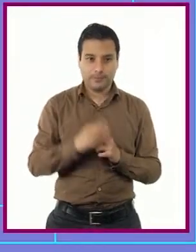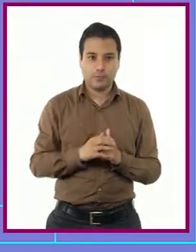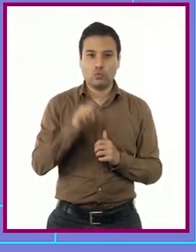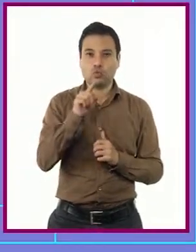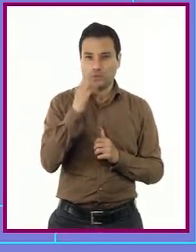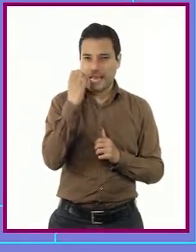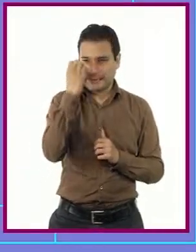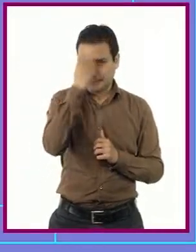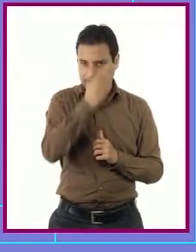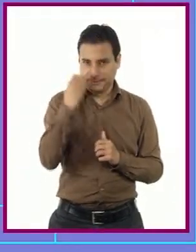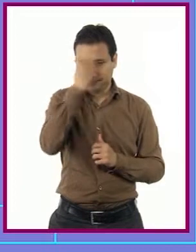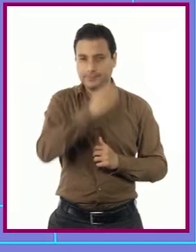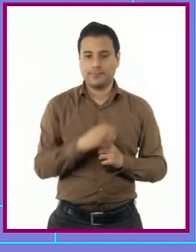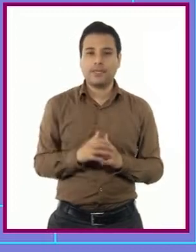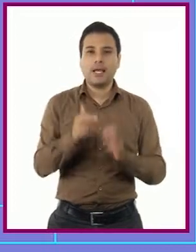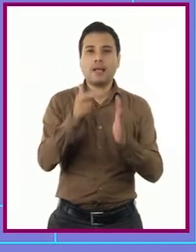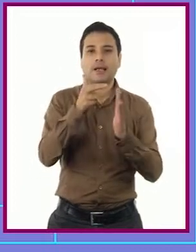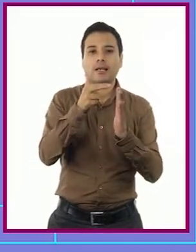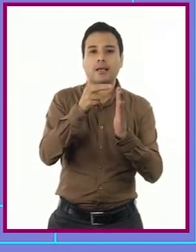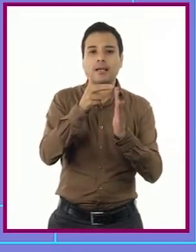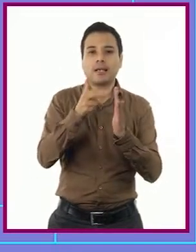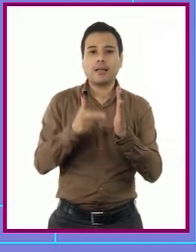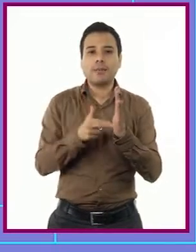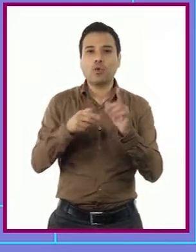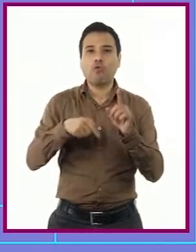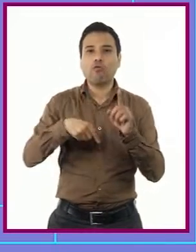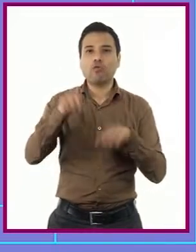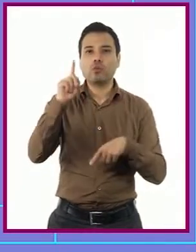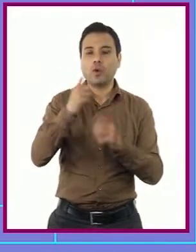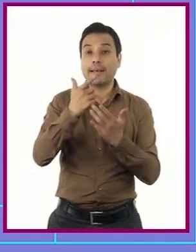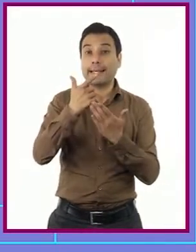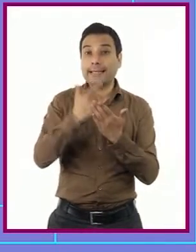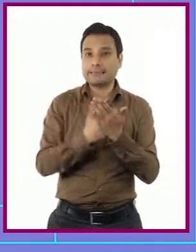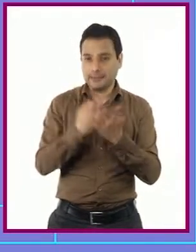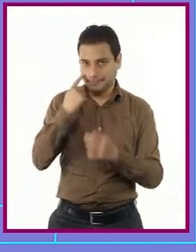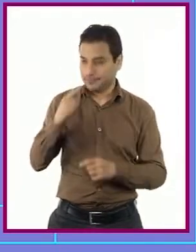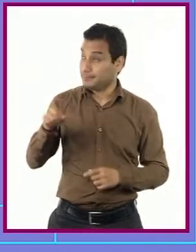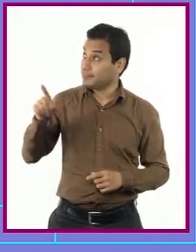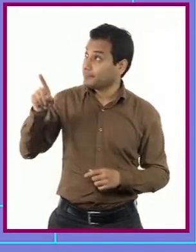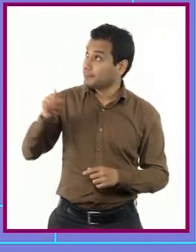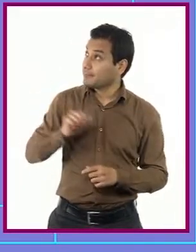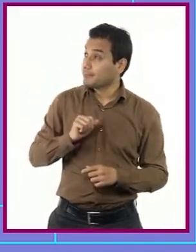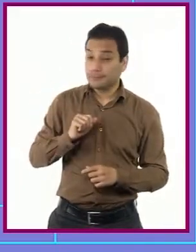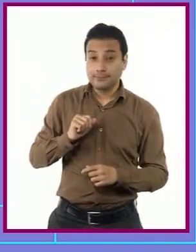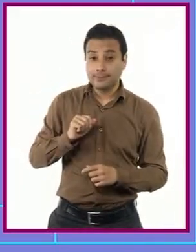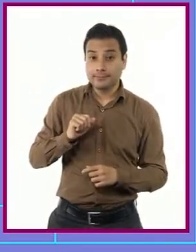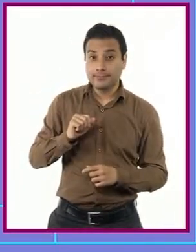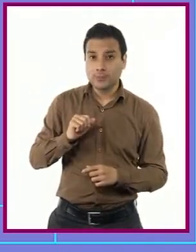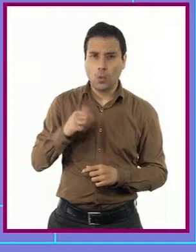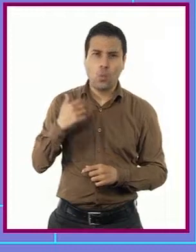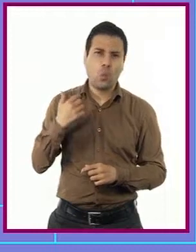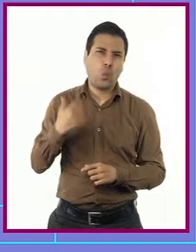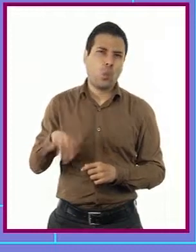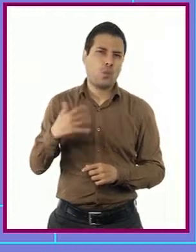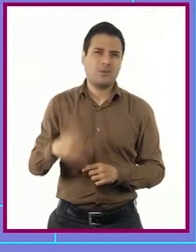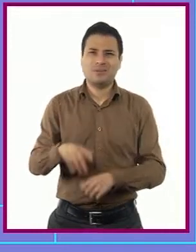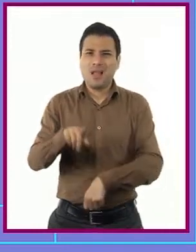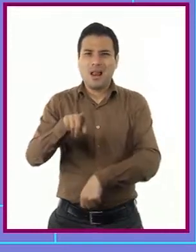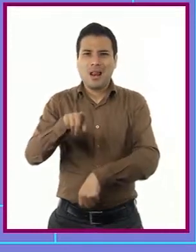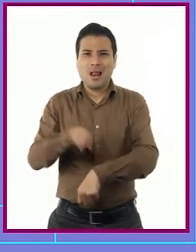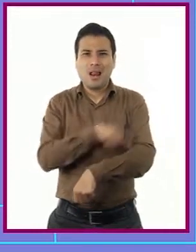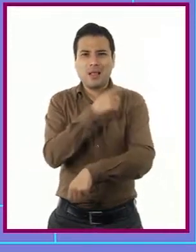del índice de un reglamento de fútbol asociación. Como pueden ver, es muy detallado y extenso. Son